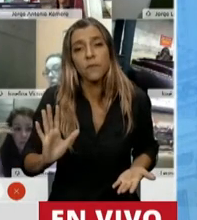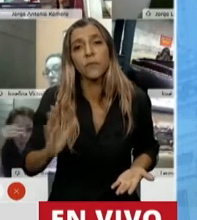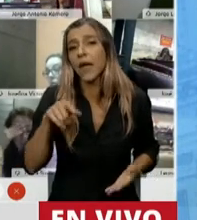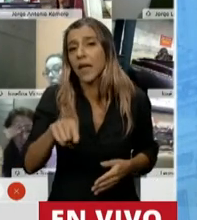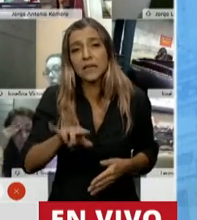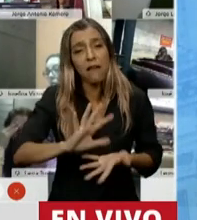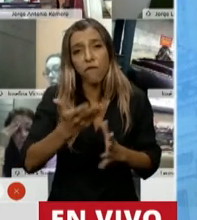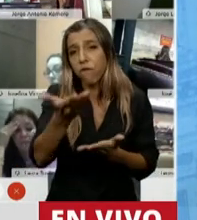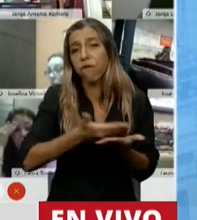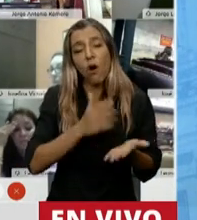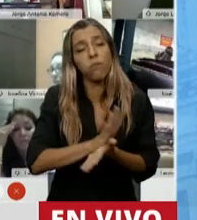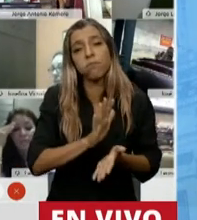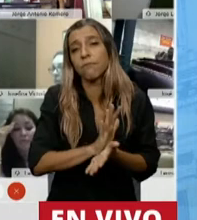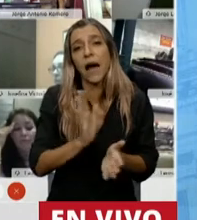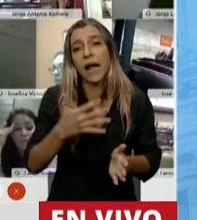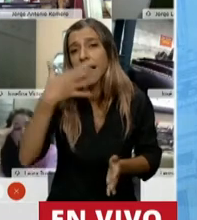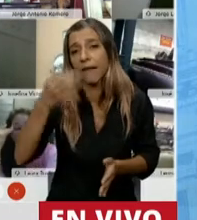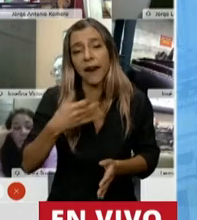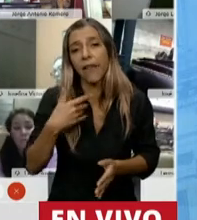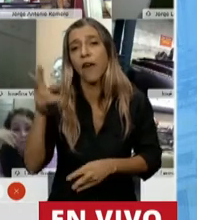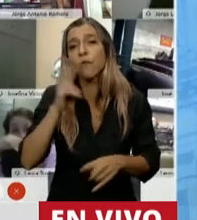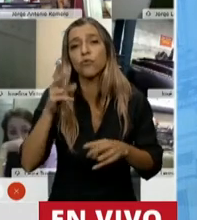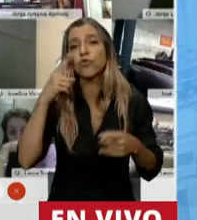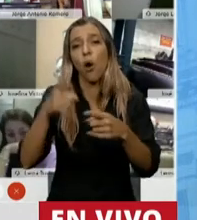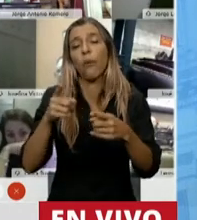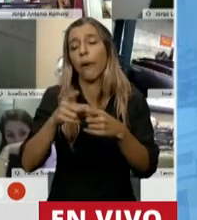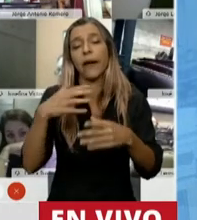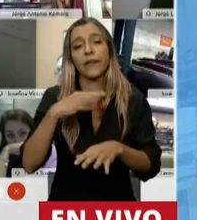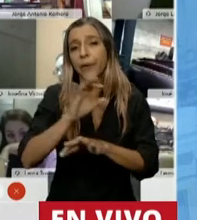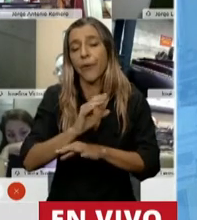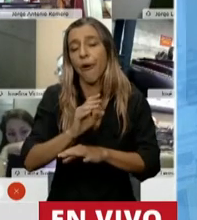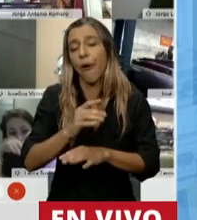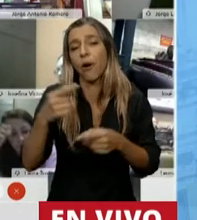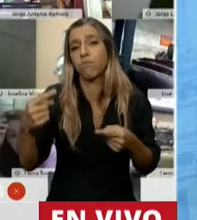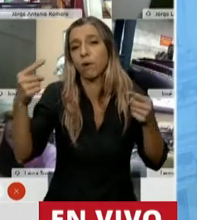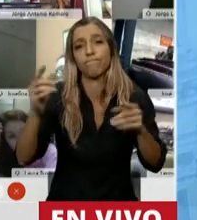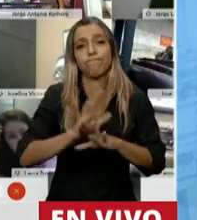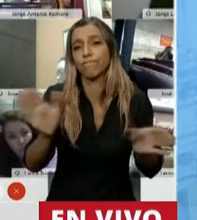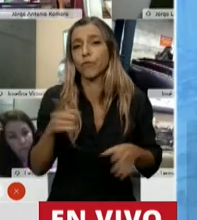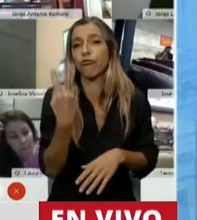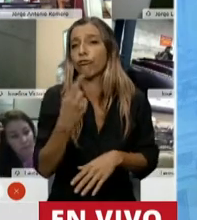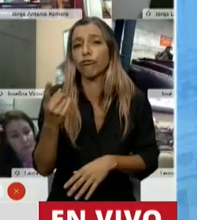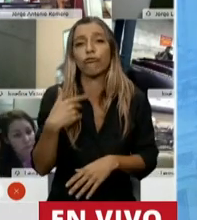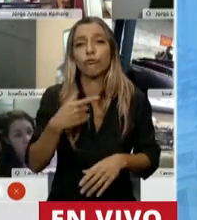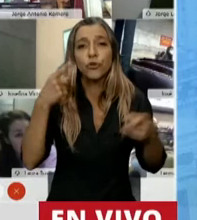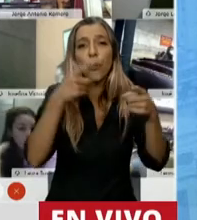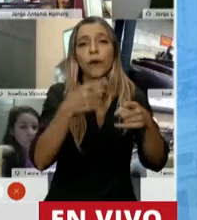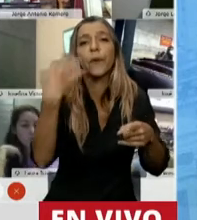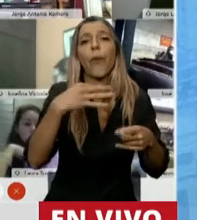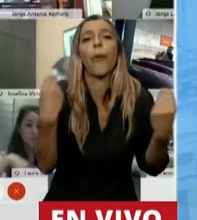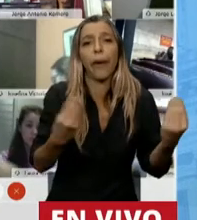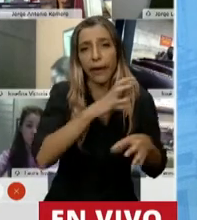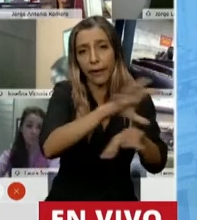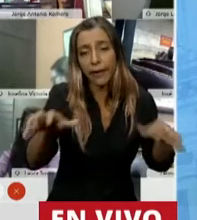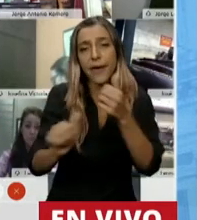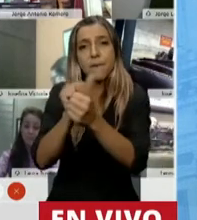contraria a la que se requiere en este momento, en donde debemos lograr mayor cantidad de inversiones, que creen más empresas, que